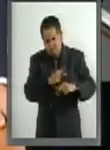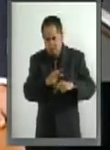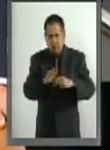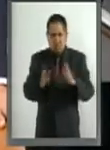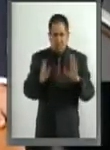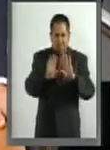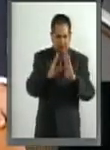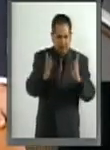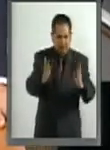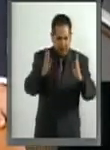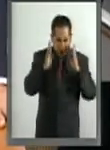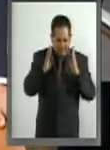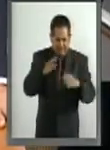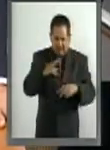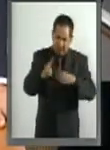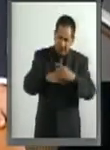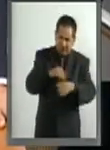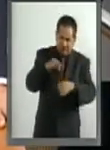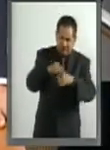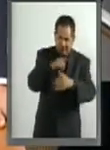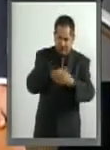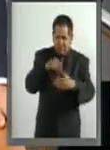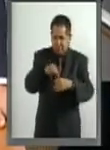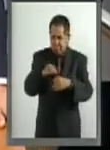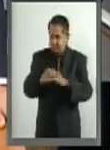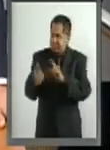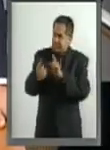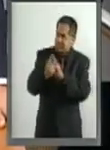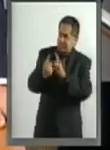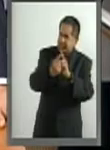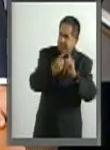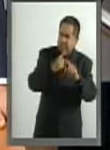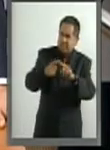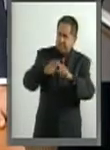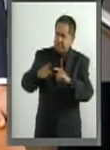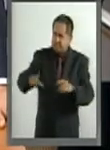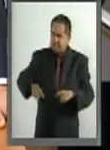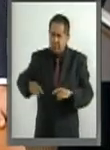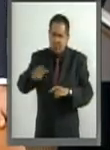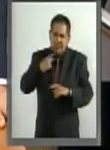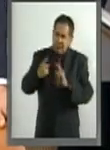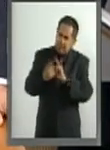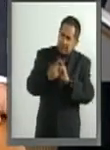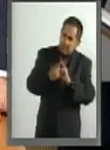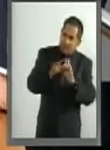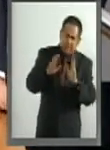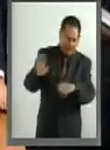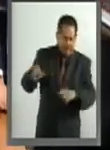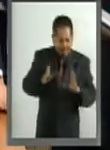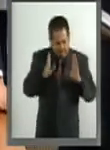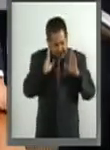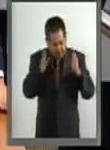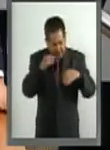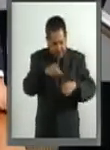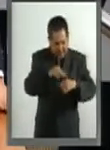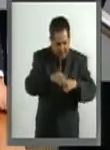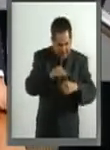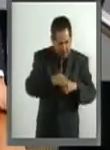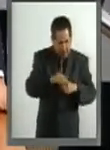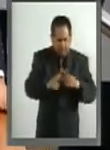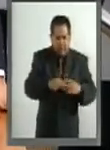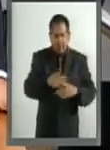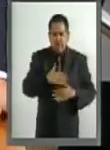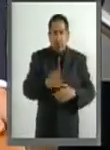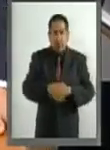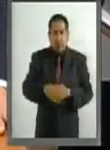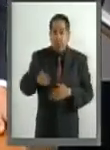a los actores políticos, a los dirigentes de partido, pero fueron a estos mismos ciudadanos